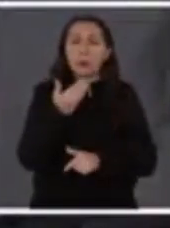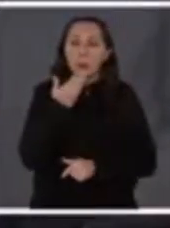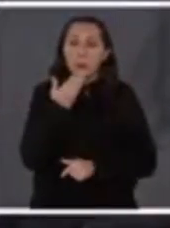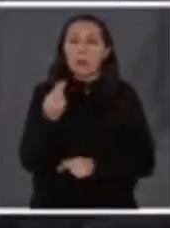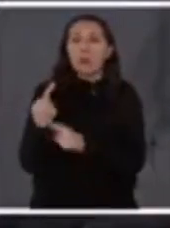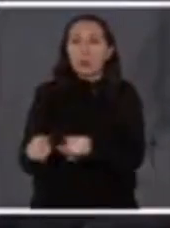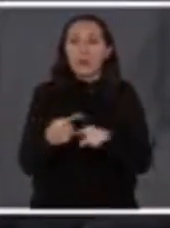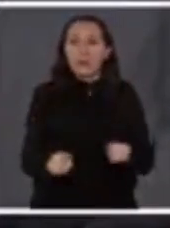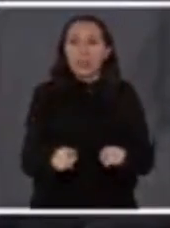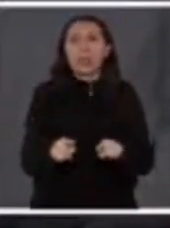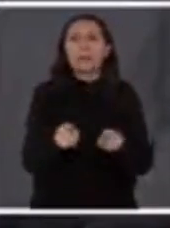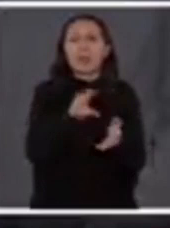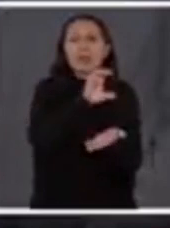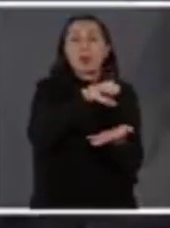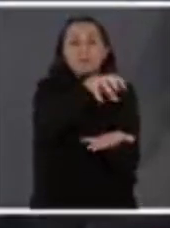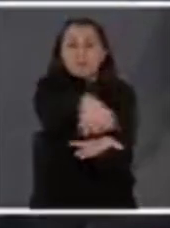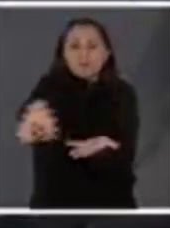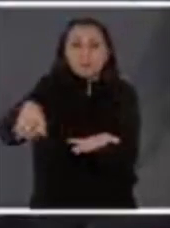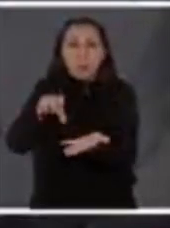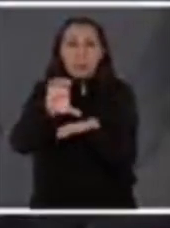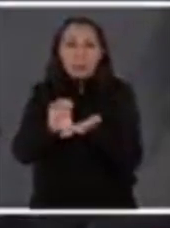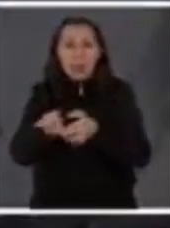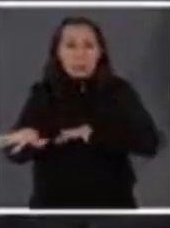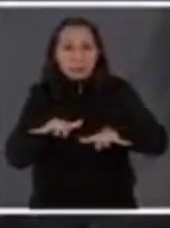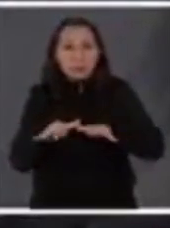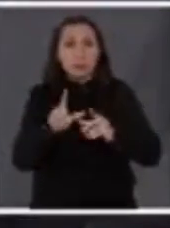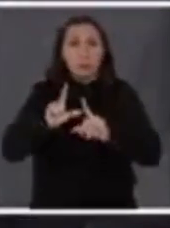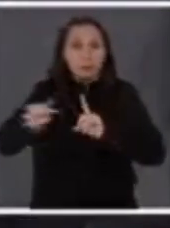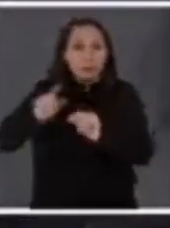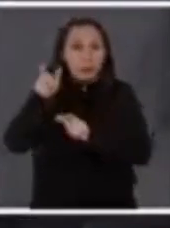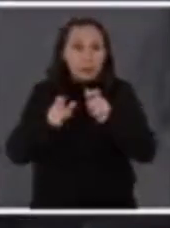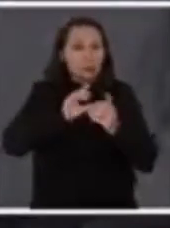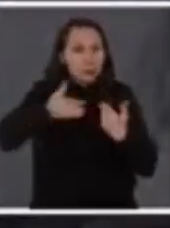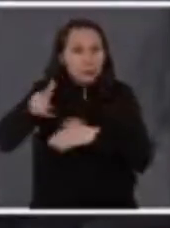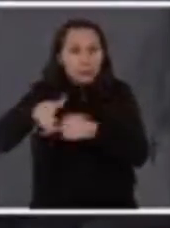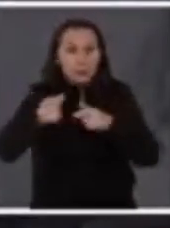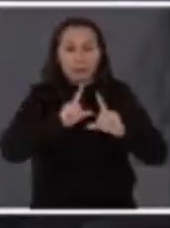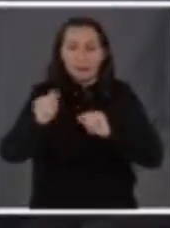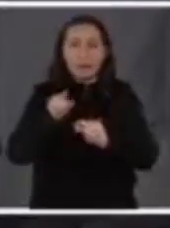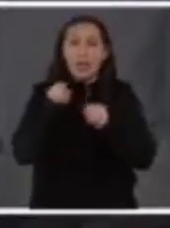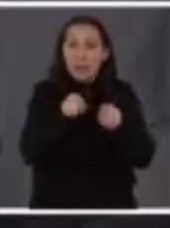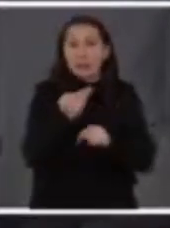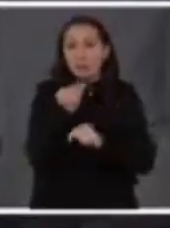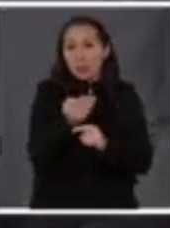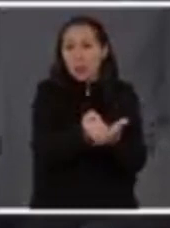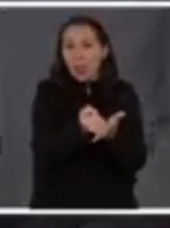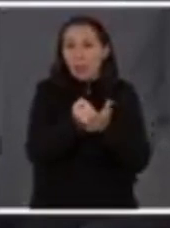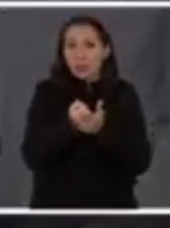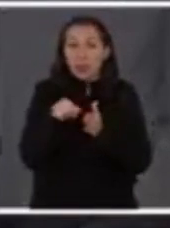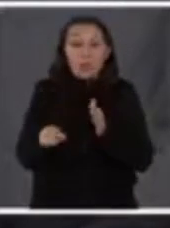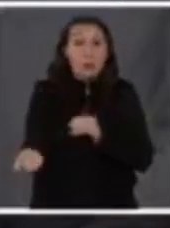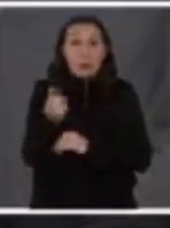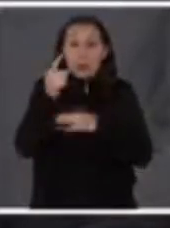de las diferentes reparticiones del Estado que han estado presentes, que han estado realizando las evacuaciones. Yo en esto les quiero pedir colaboración. Esta es